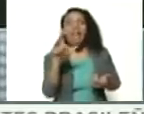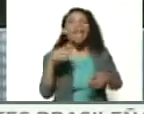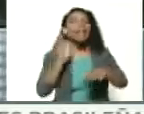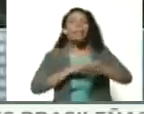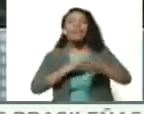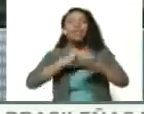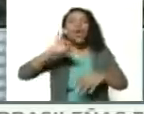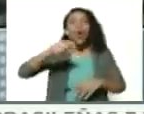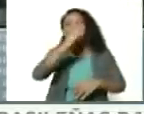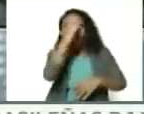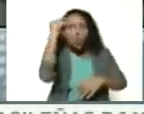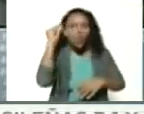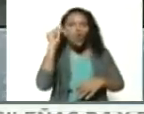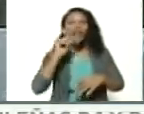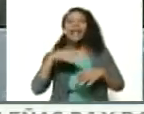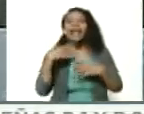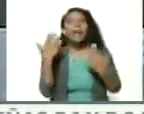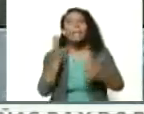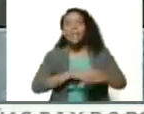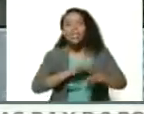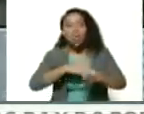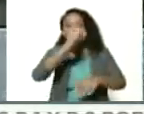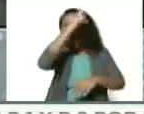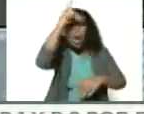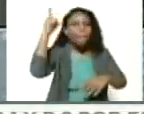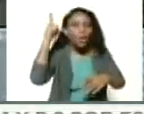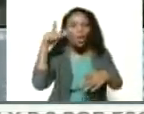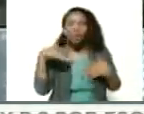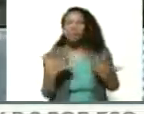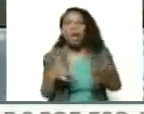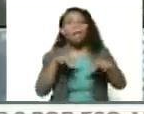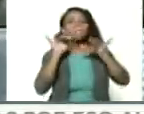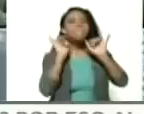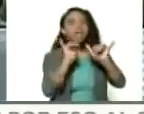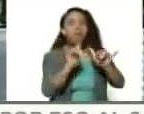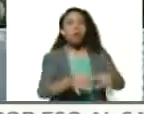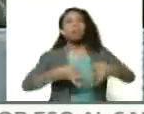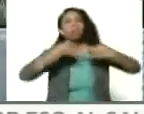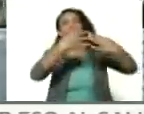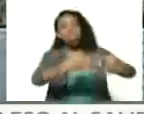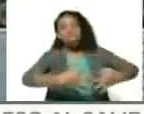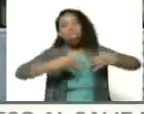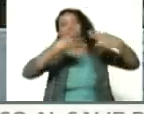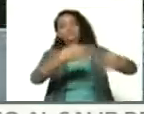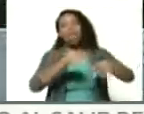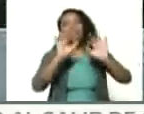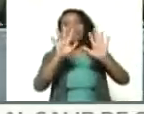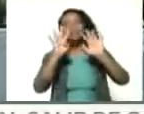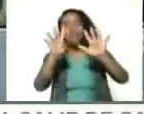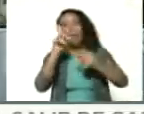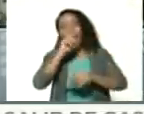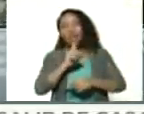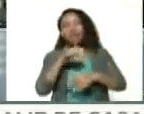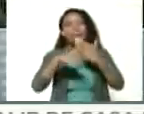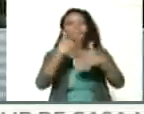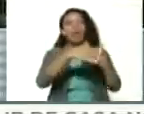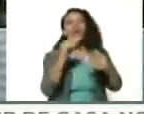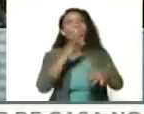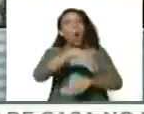¿Qué pasó con Leopoldo López? Son los mismos 19 años después. ¿Dónde están